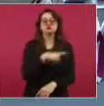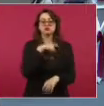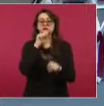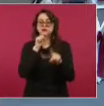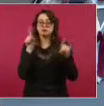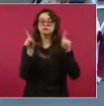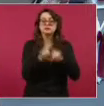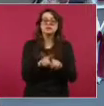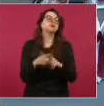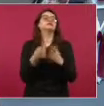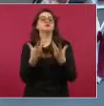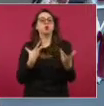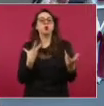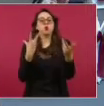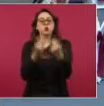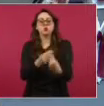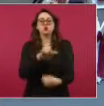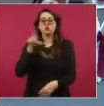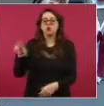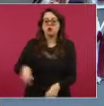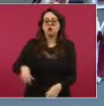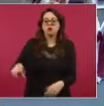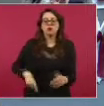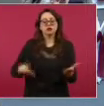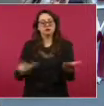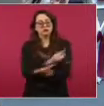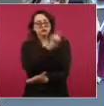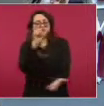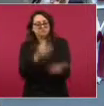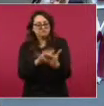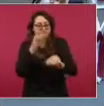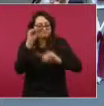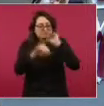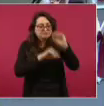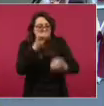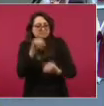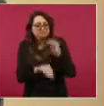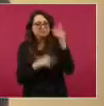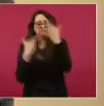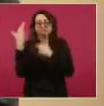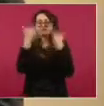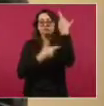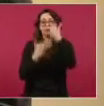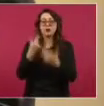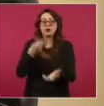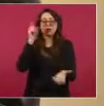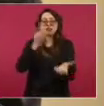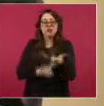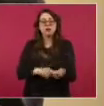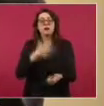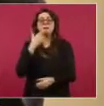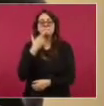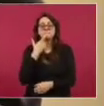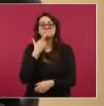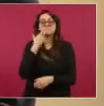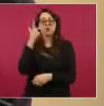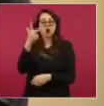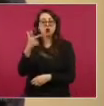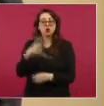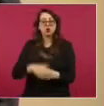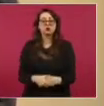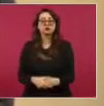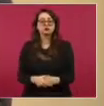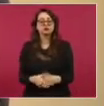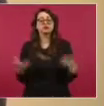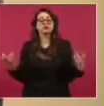que fortalece la certeza del trabajador en su participación al interior de sus organizaciones, conformadas